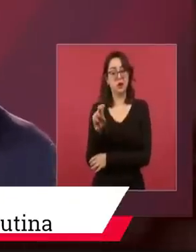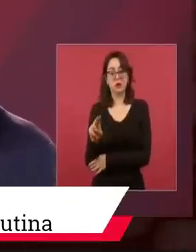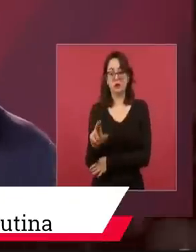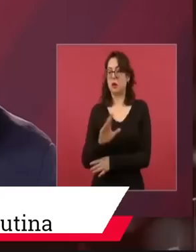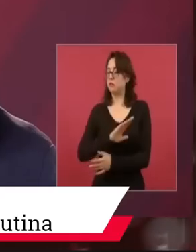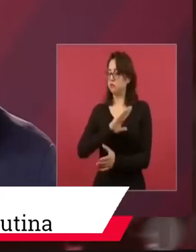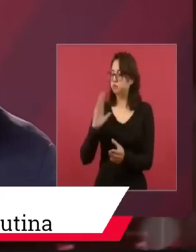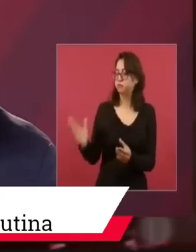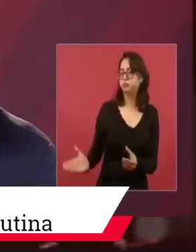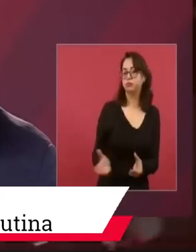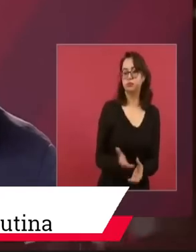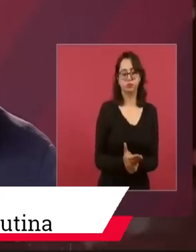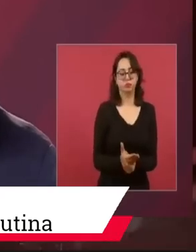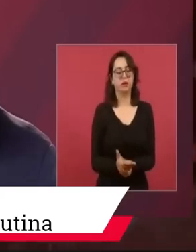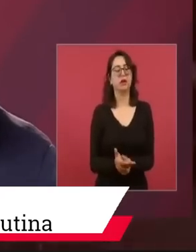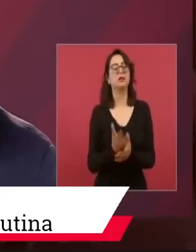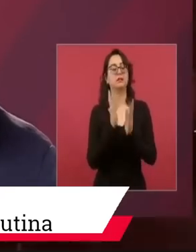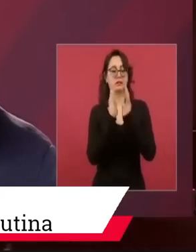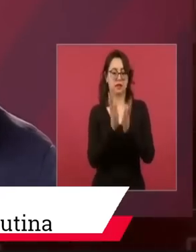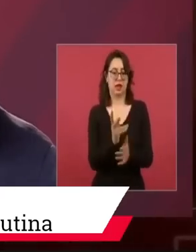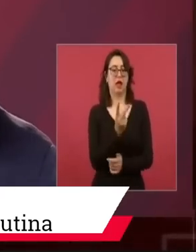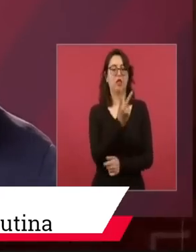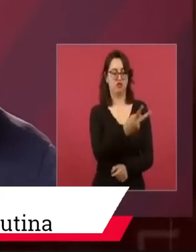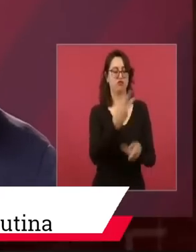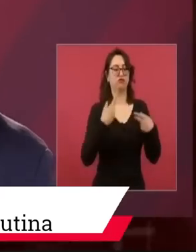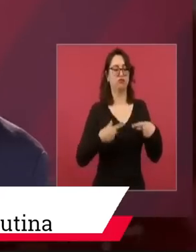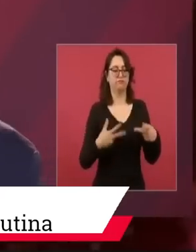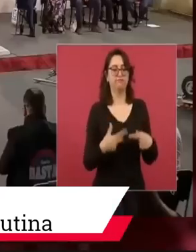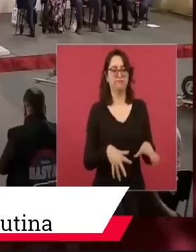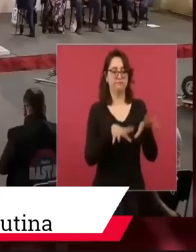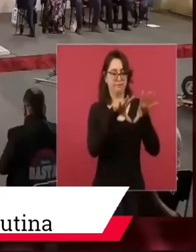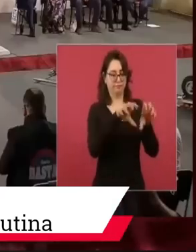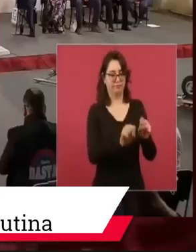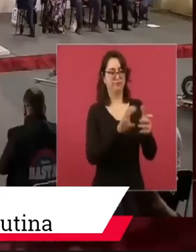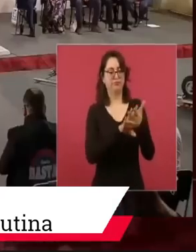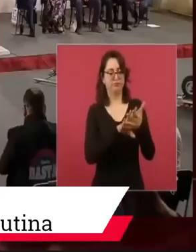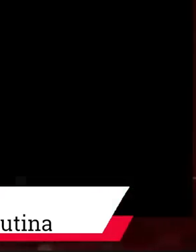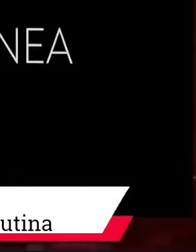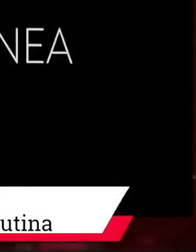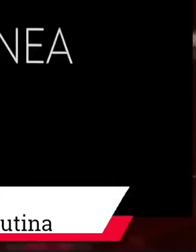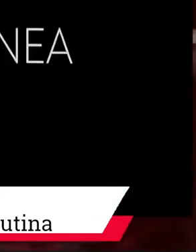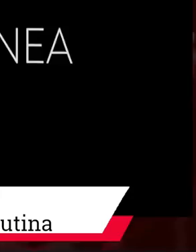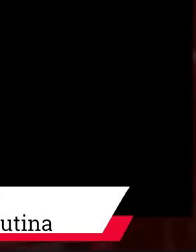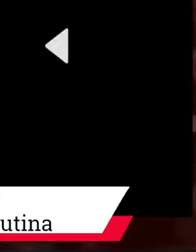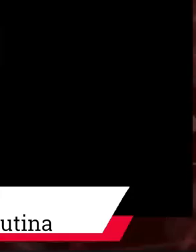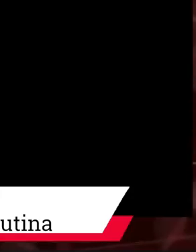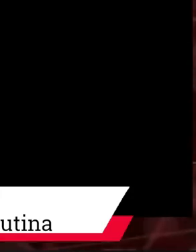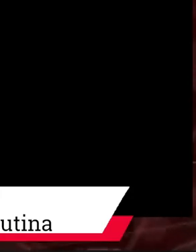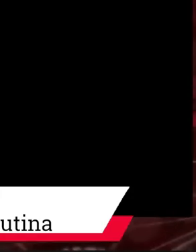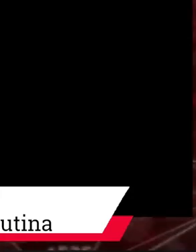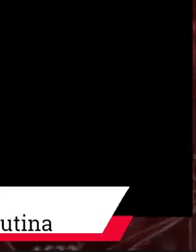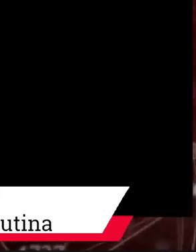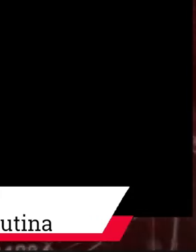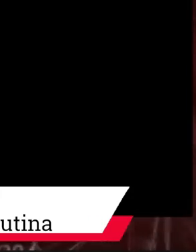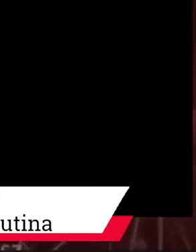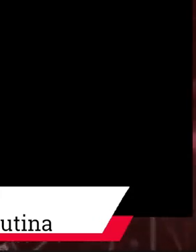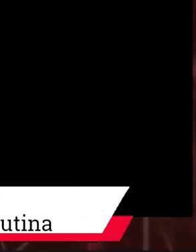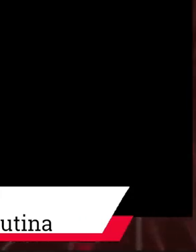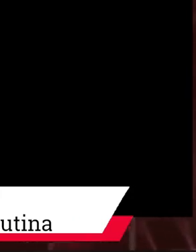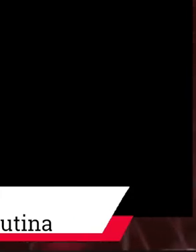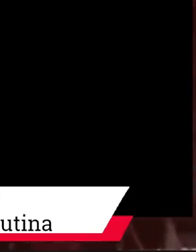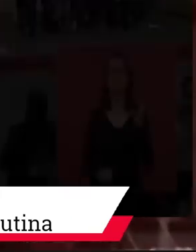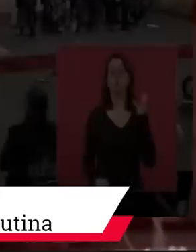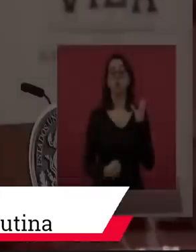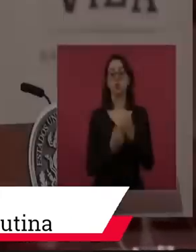de su esposa en esta tragedia y pues vulnerando los derechos humanos de los de las víctimas y de sus familiares pero vamos a ver qué fue lo que dijo